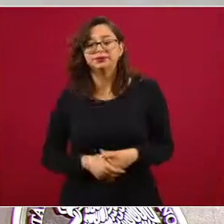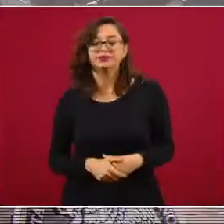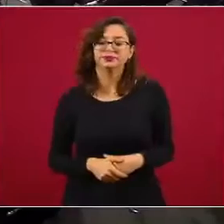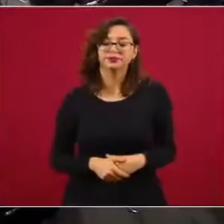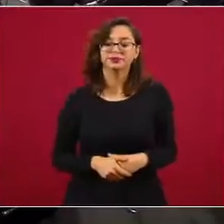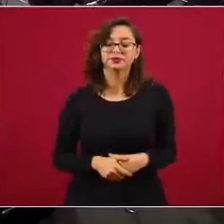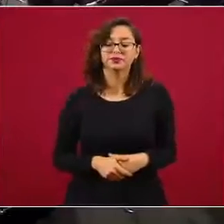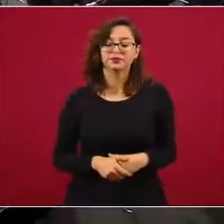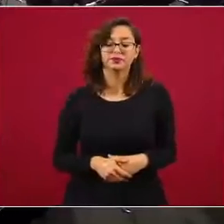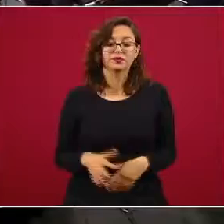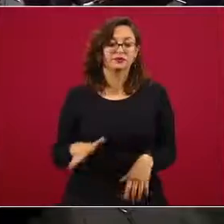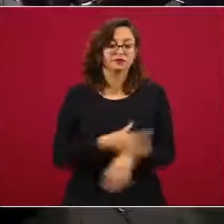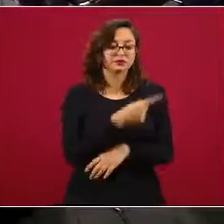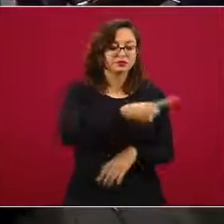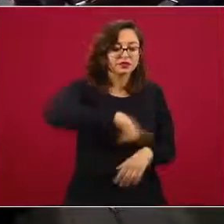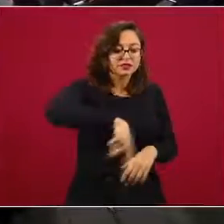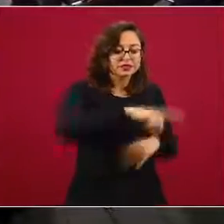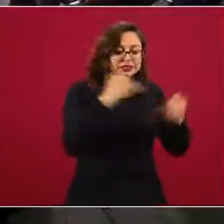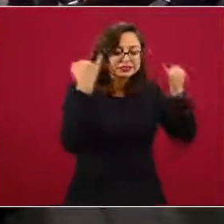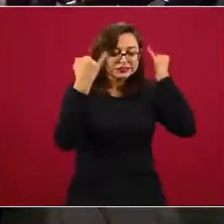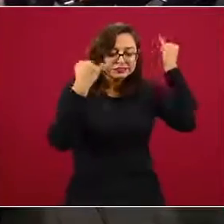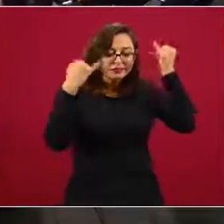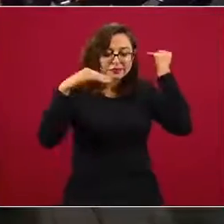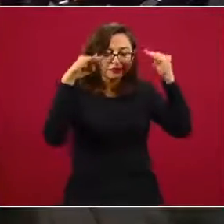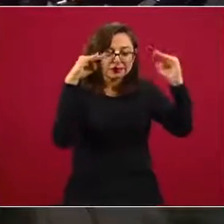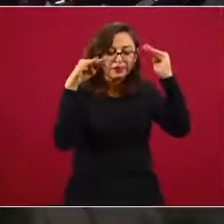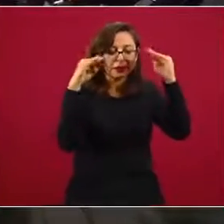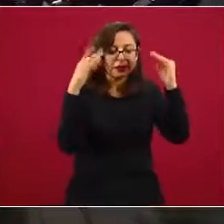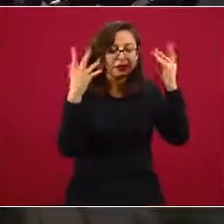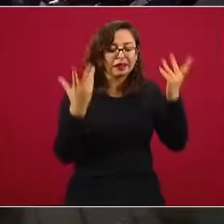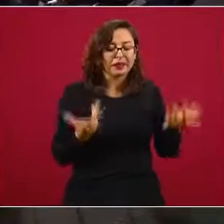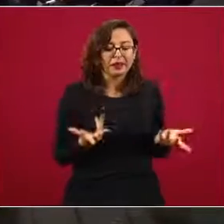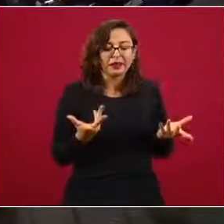de que si se le daba a los